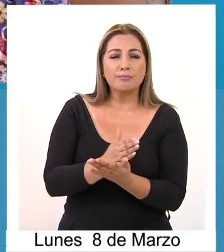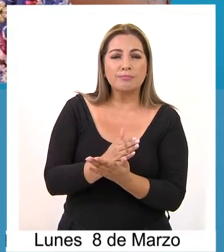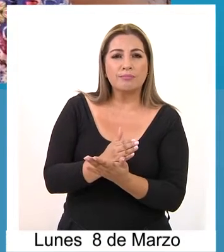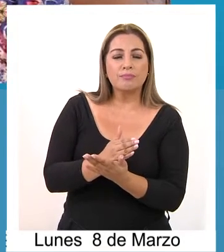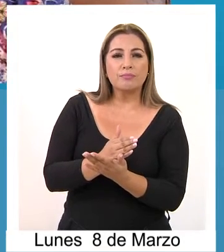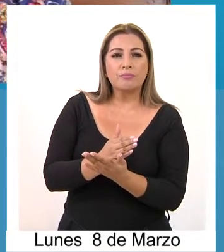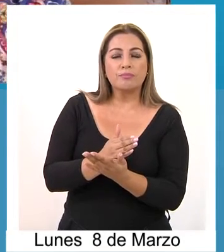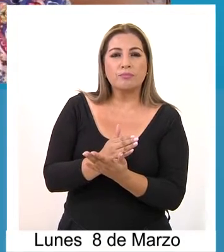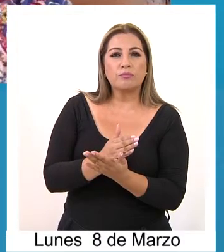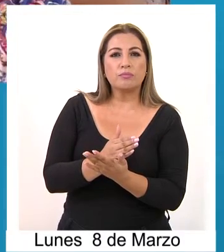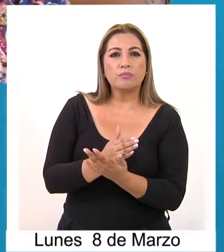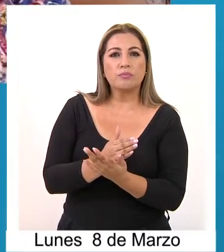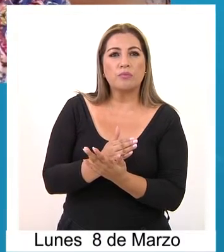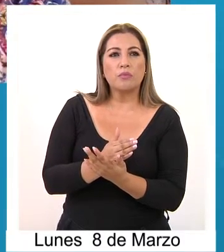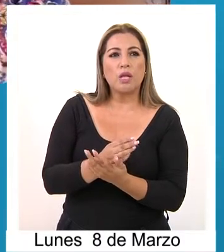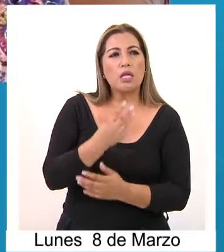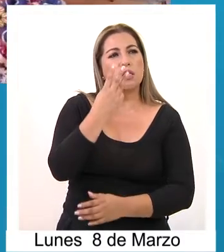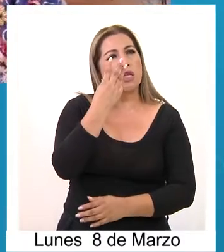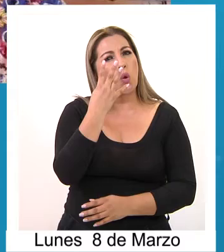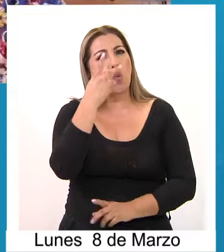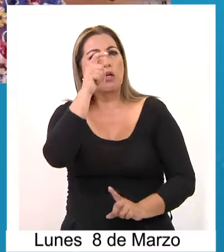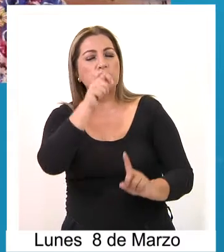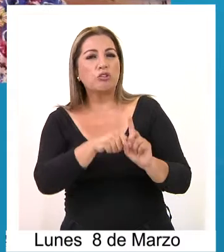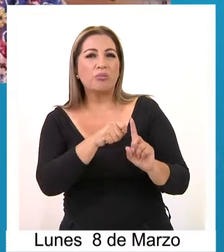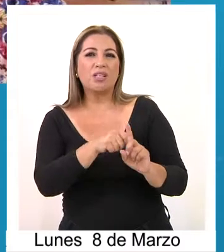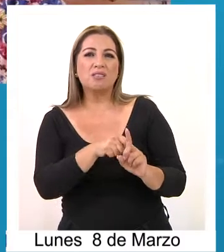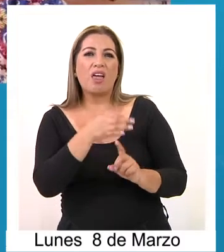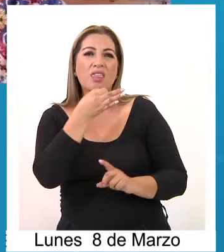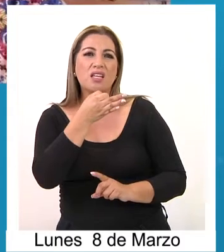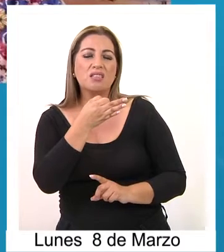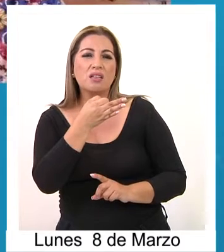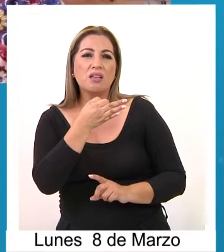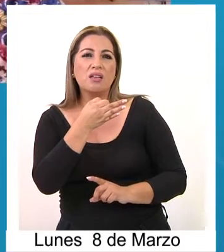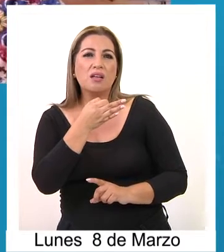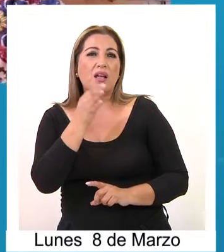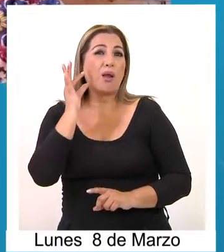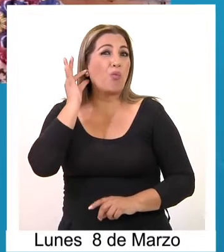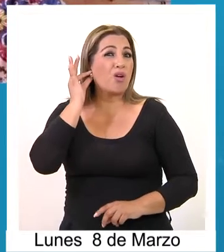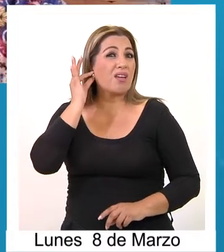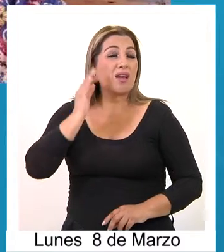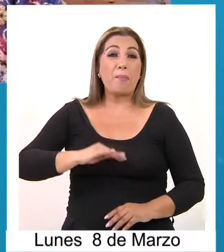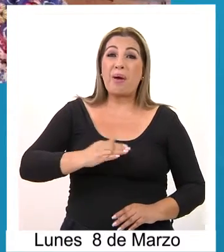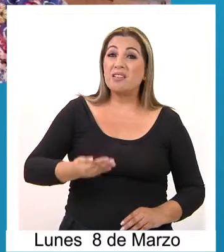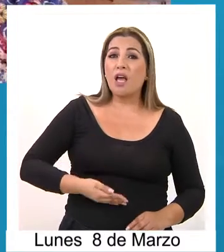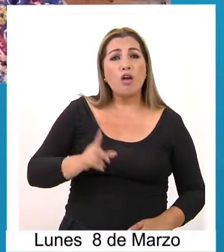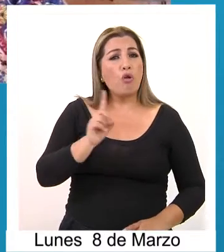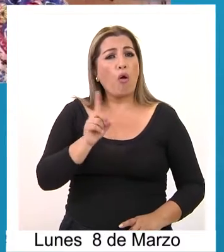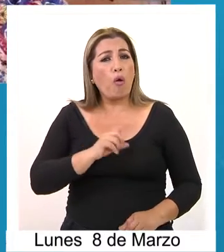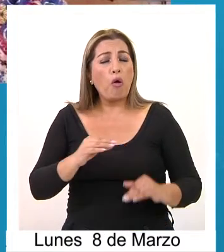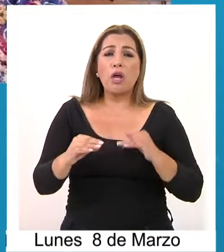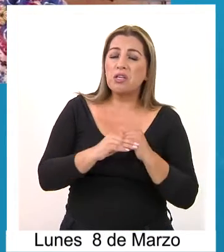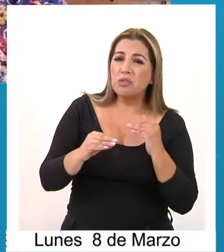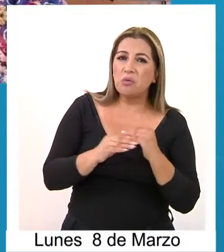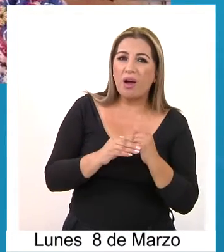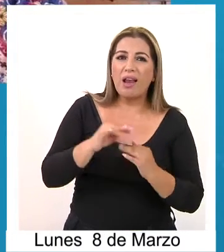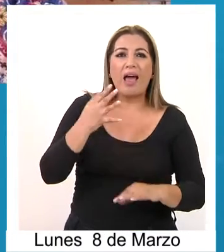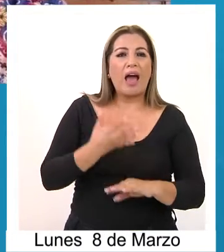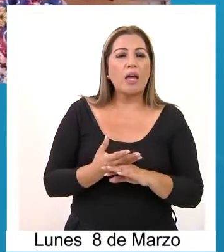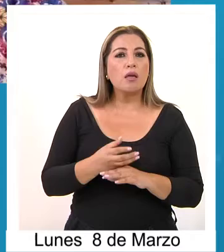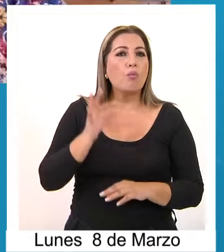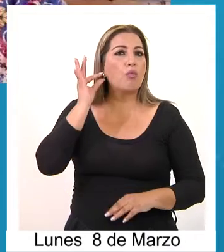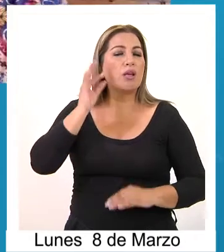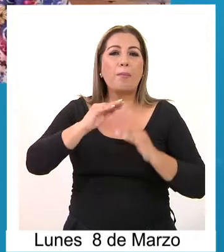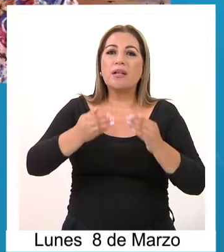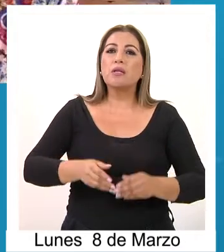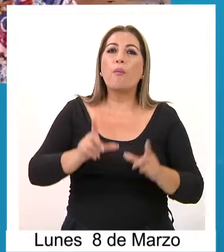primeros, me atrevería a decirte 3 o 4 meses, decíamos que no, que las embarazadas no les iba peor. Pero ¿qué es lo que pasa? Había muy pocos casos y